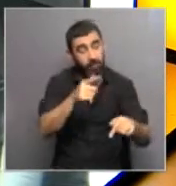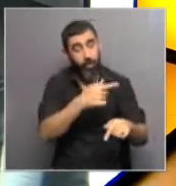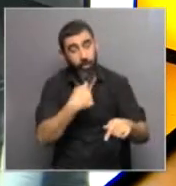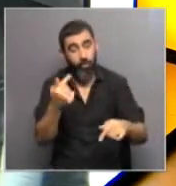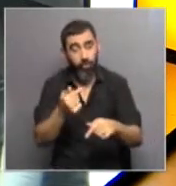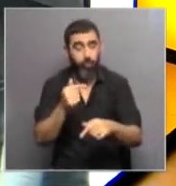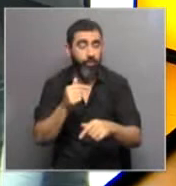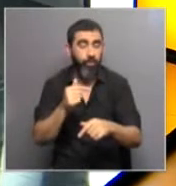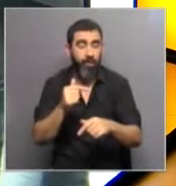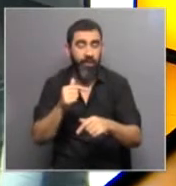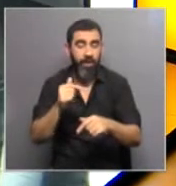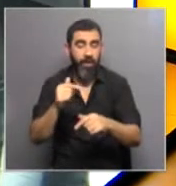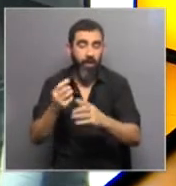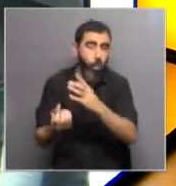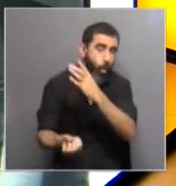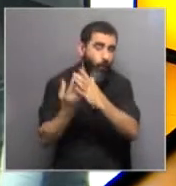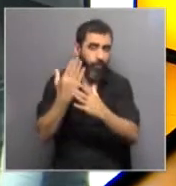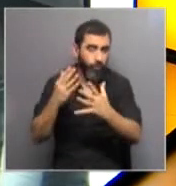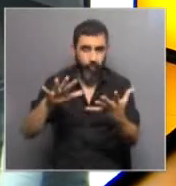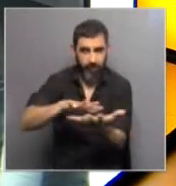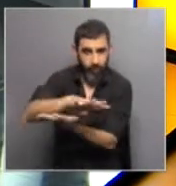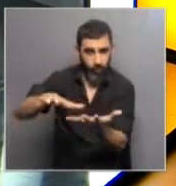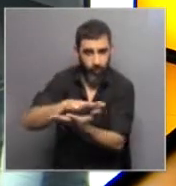llamamos de codiseño, de coinnovación, donde se encuentran